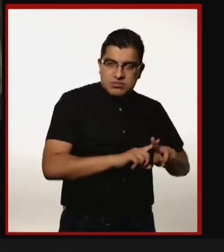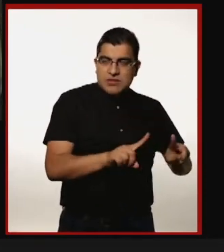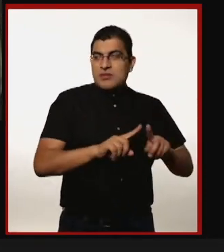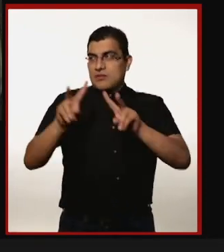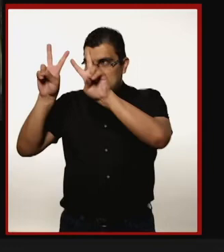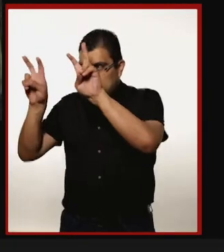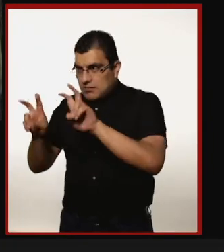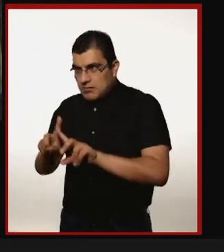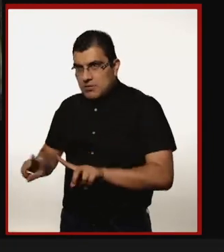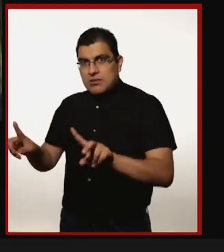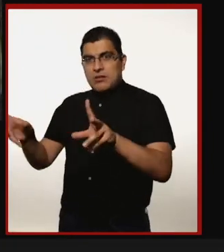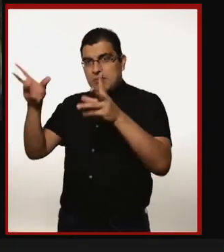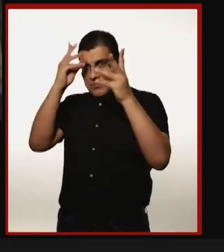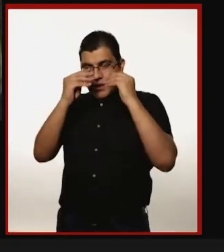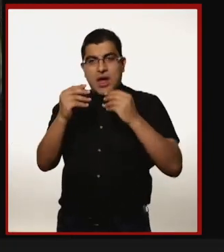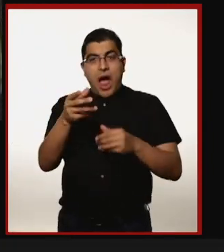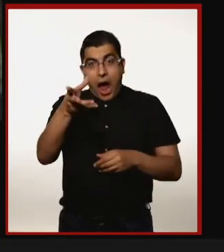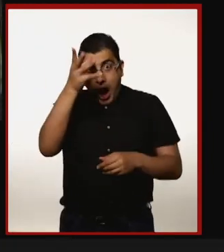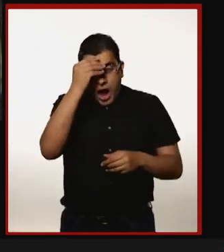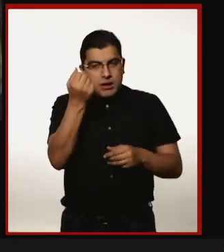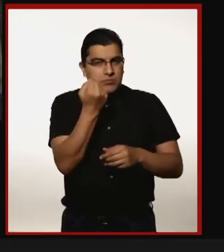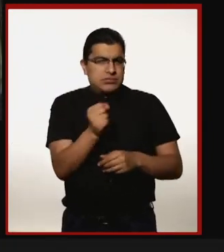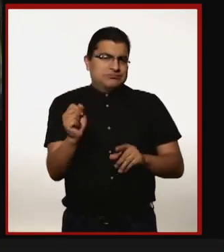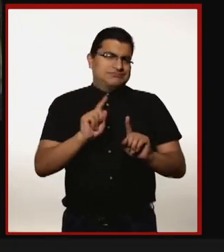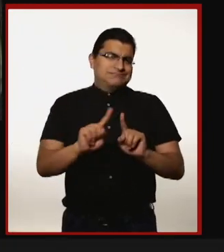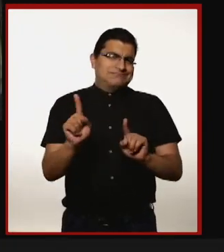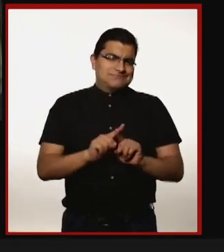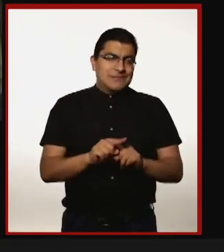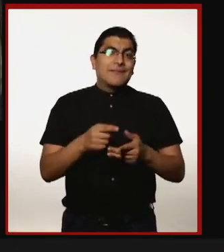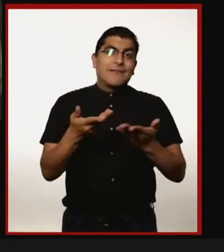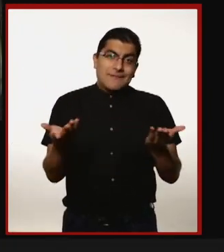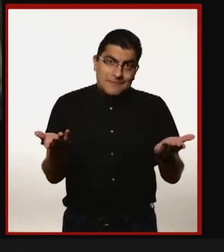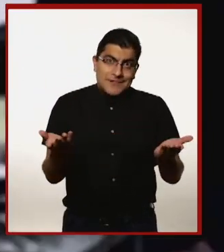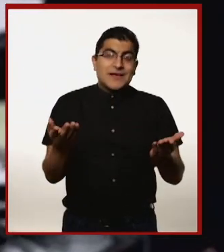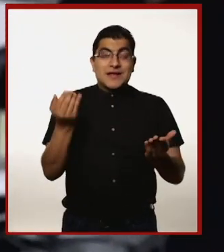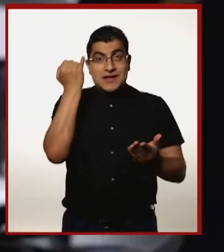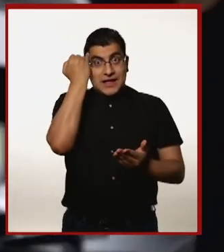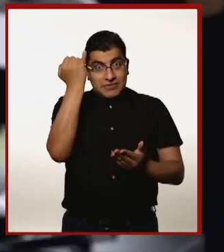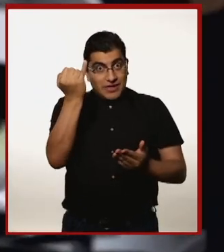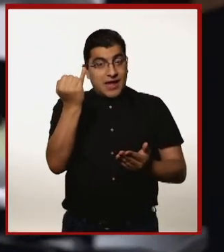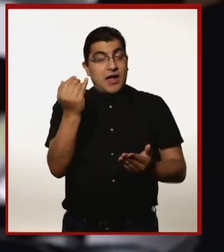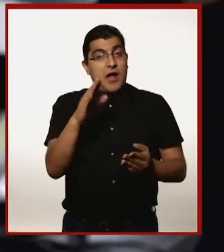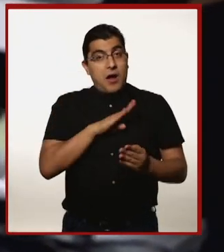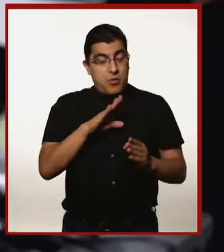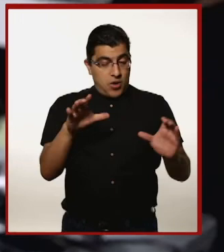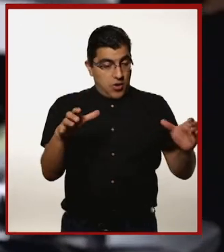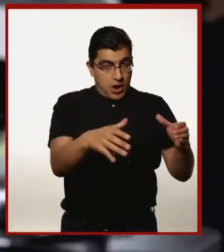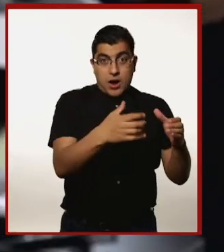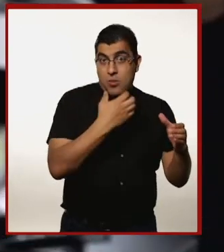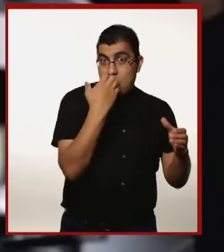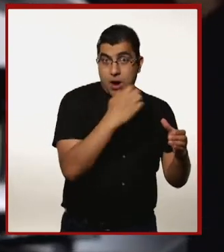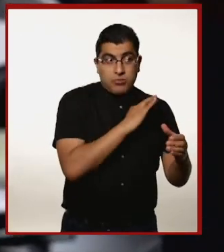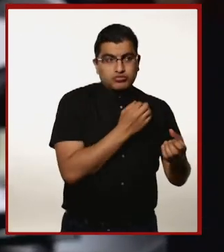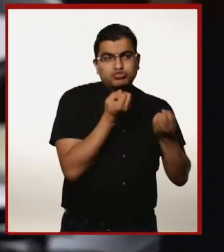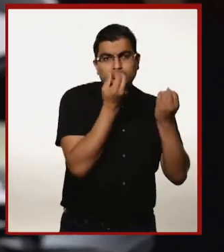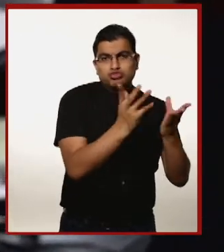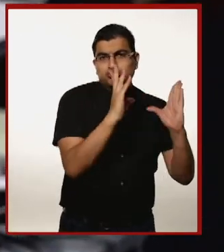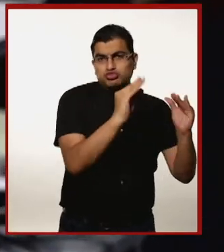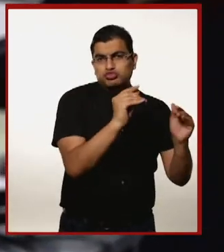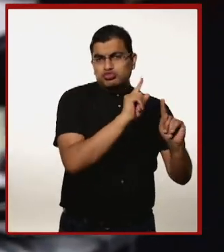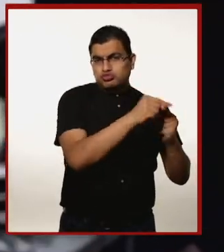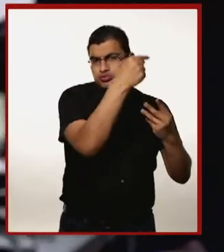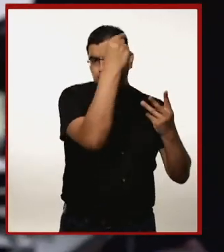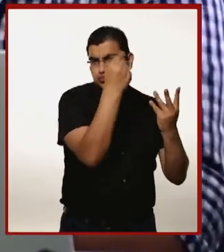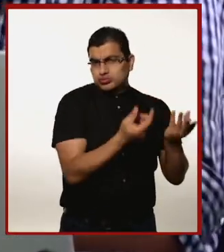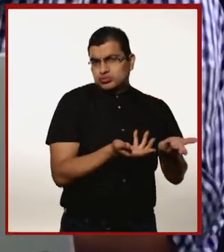uno. Desarrollamos habilidades también distintas, pero idealmente el hecho de que la escuela pueda